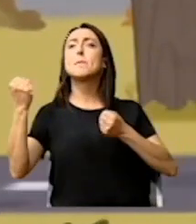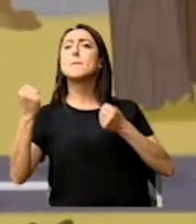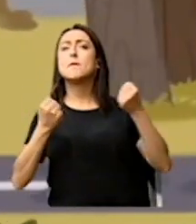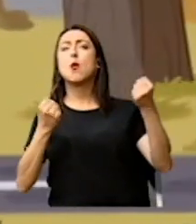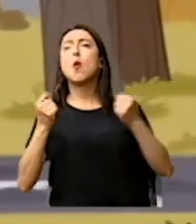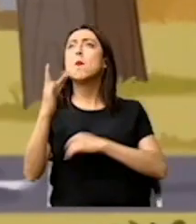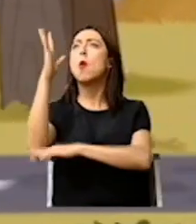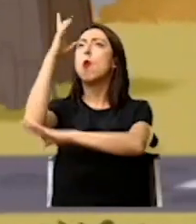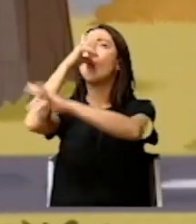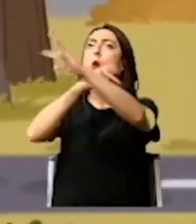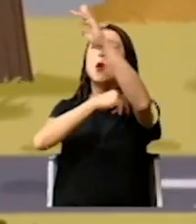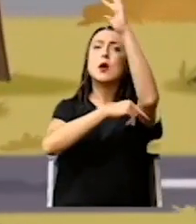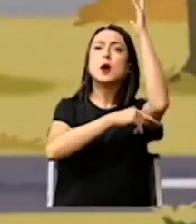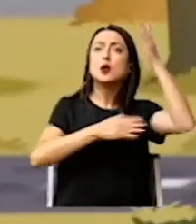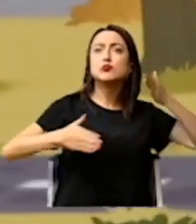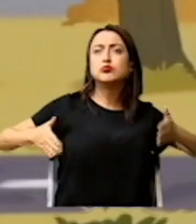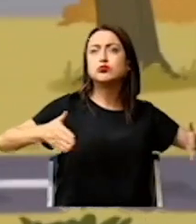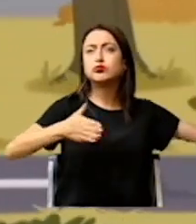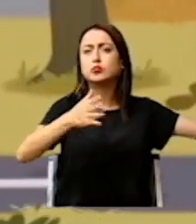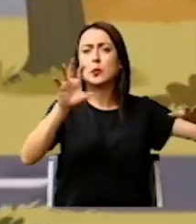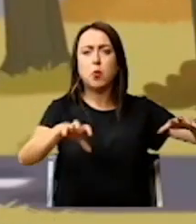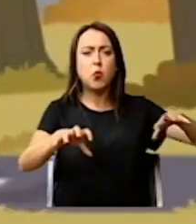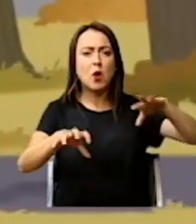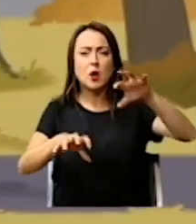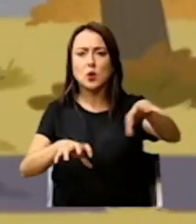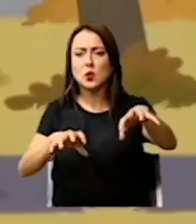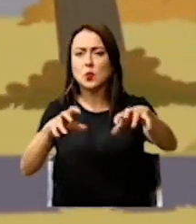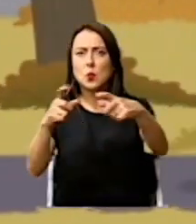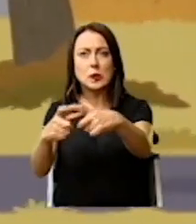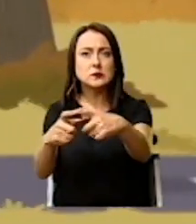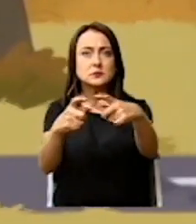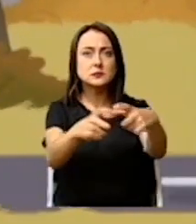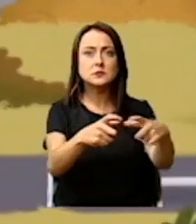bosque por una carretera llena de baches.